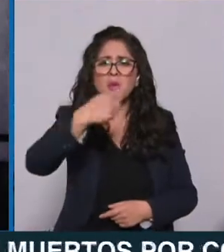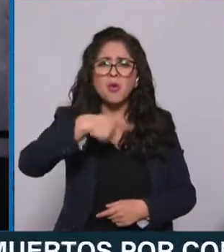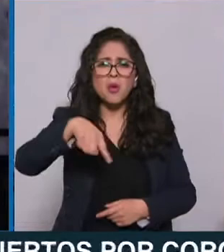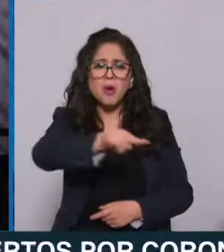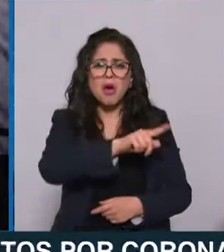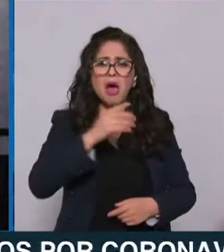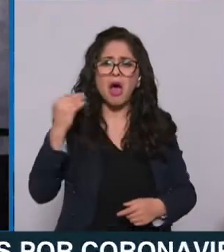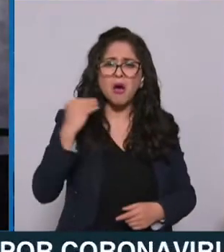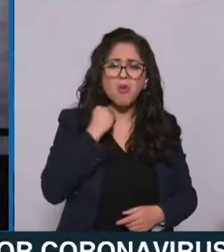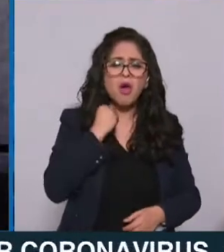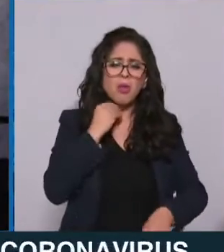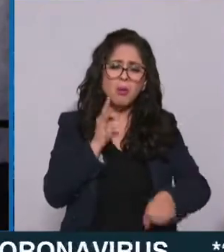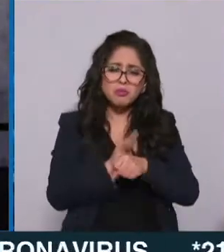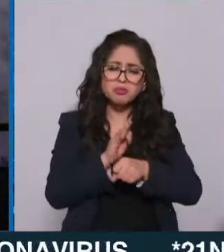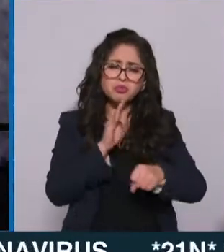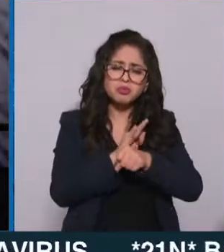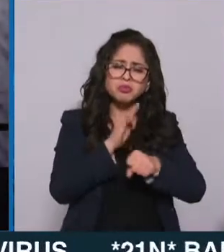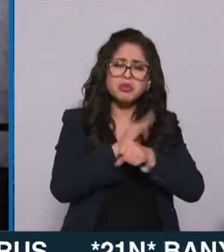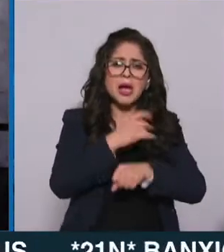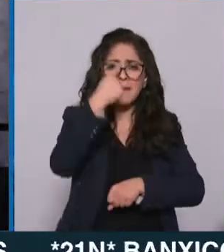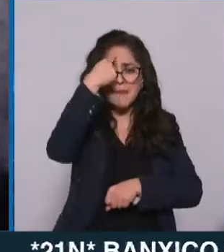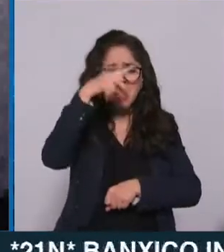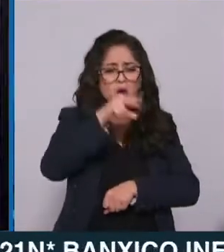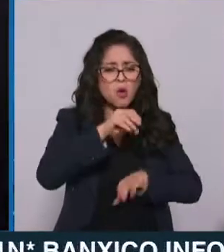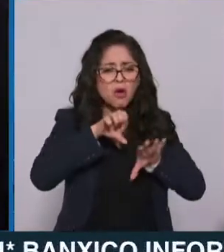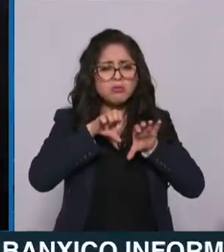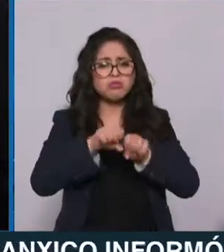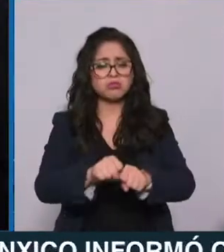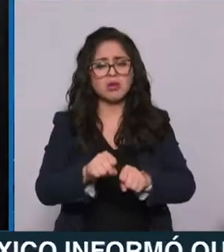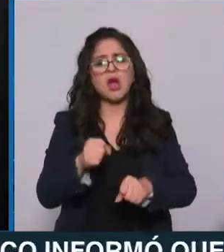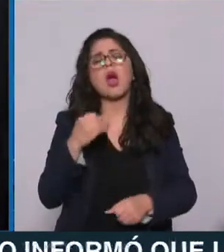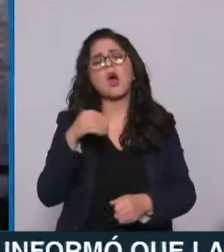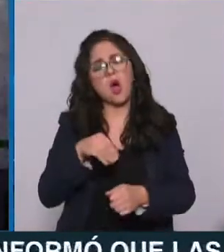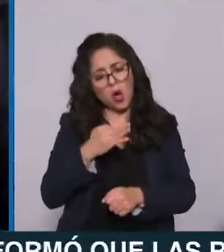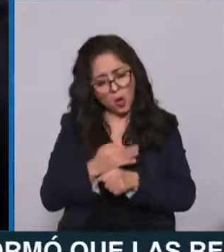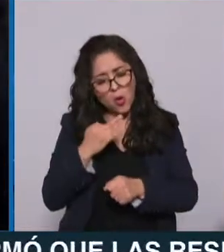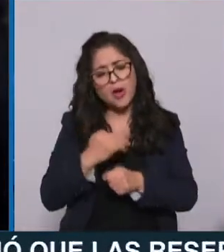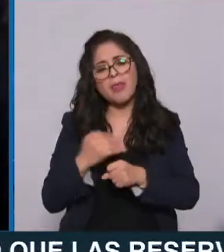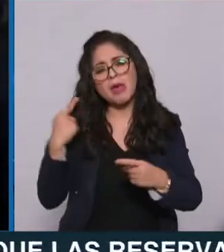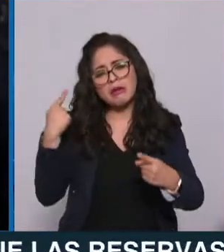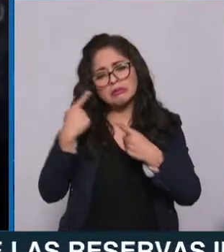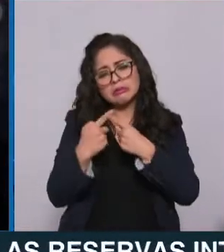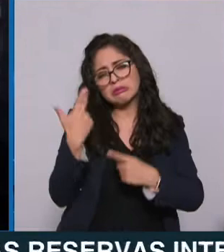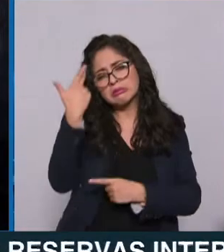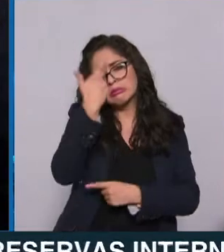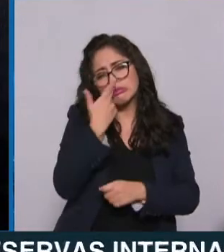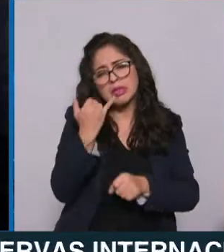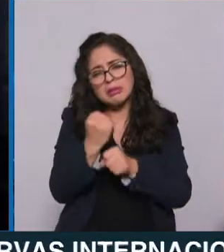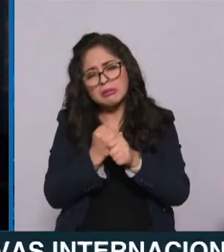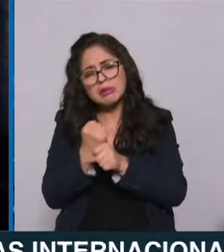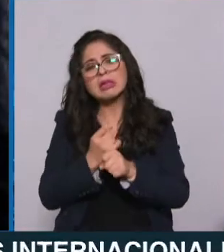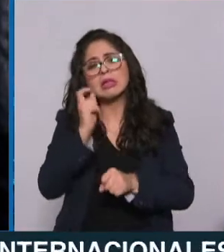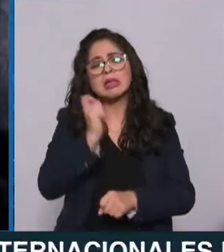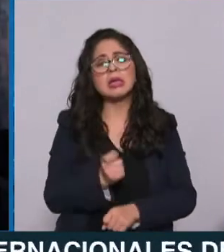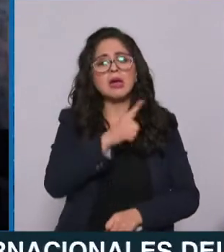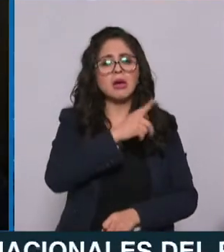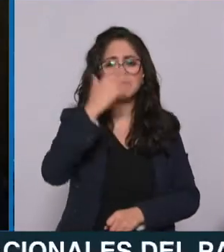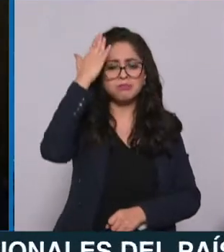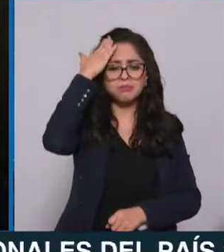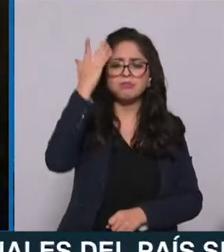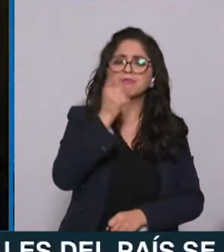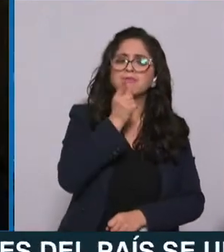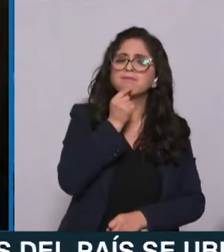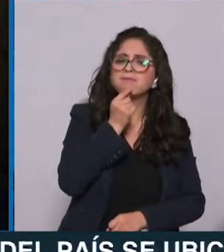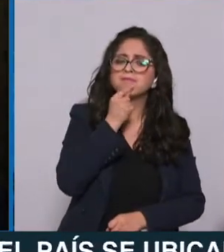para evitarlo, pero todavía hay mucho trasfondo y mucho camino que recorrer para que las autoridades mexicanas en este caso pues puedan